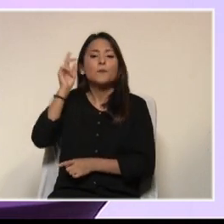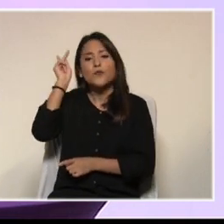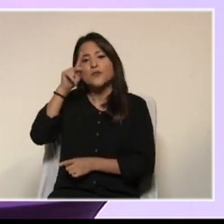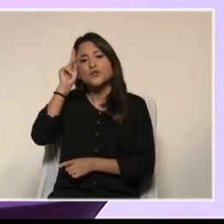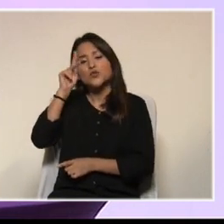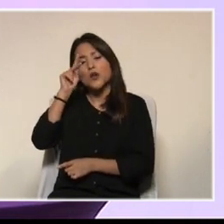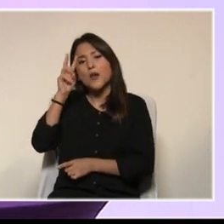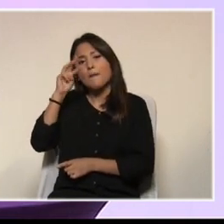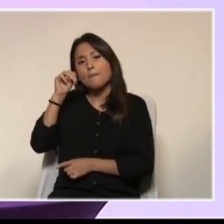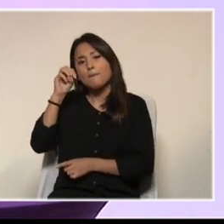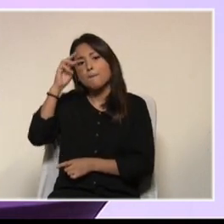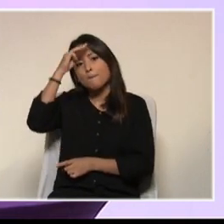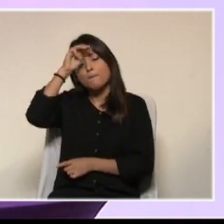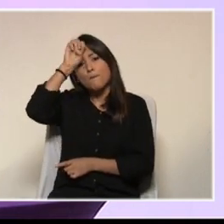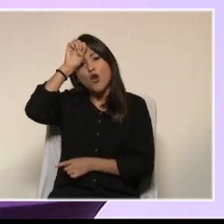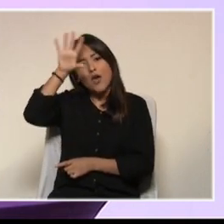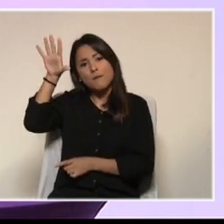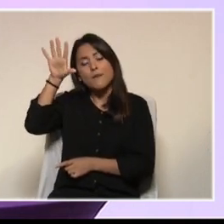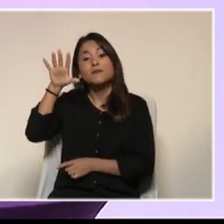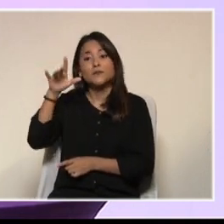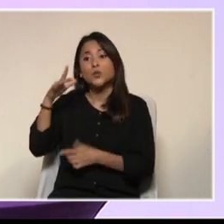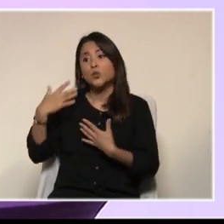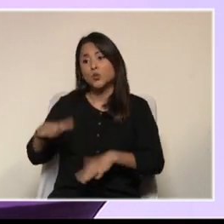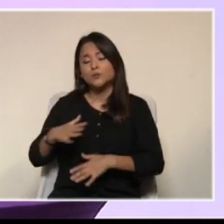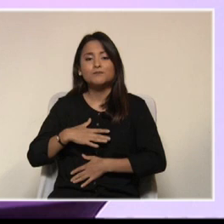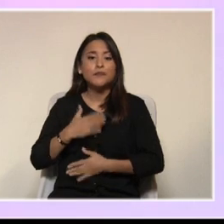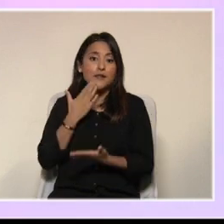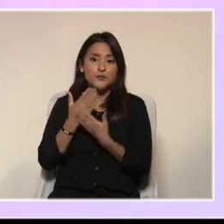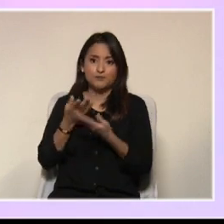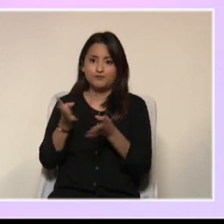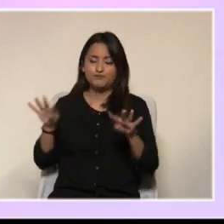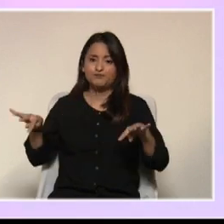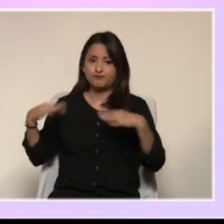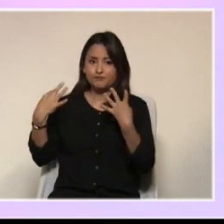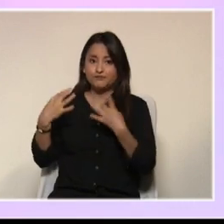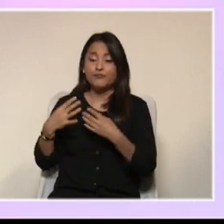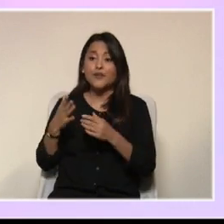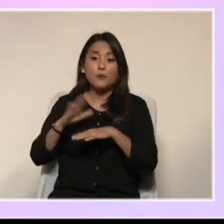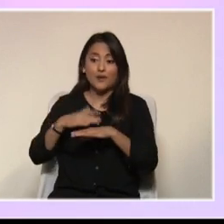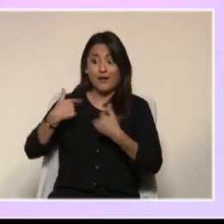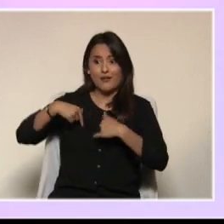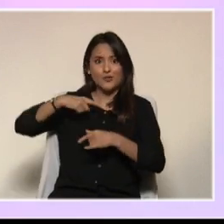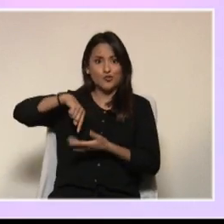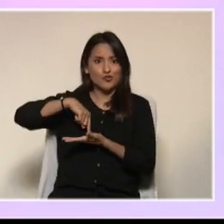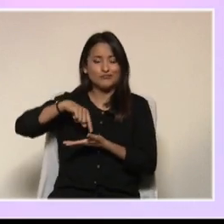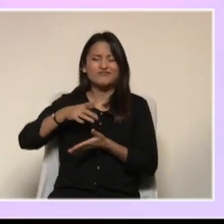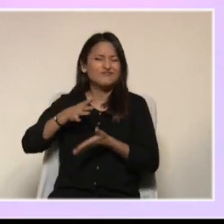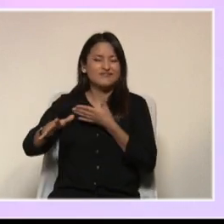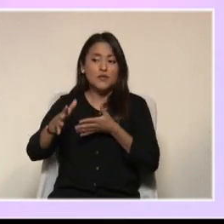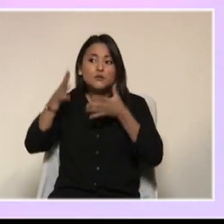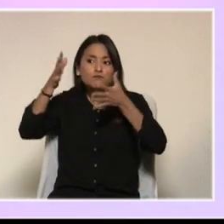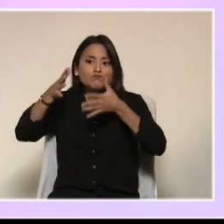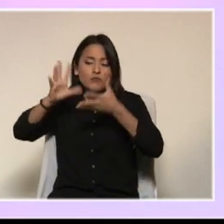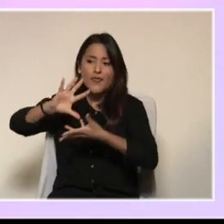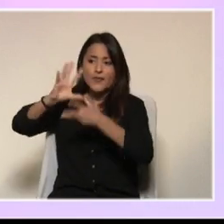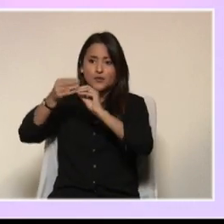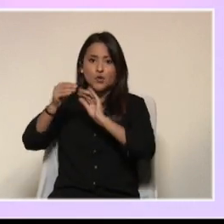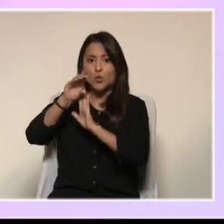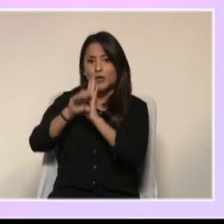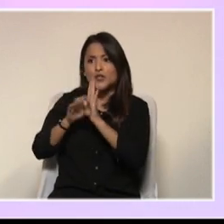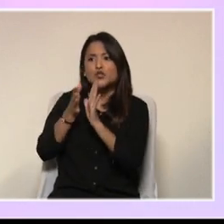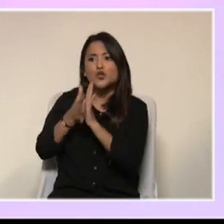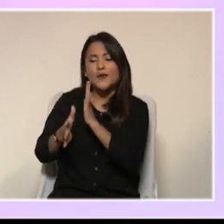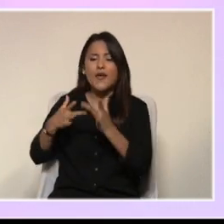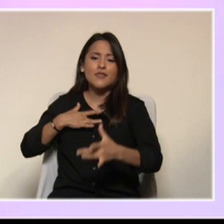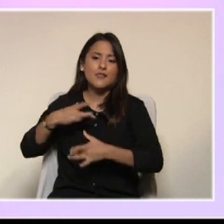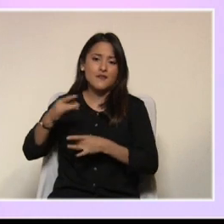caluroso saludo a toda la familia venezolana, dispuestos en este momento a brindarle orientaciones, sugerencias y adaptaciones curriculares en aquellas actividades